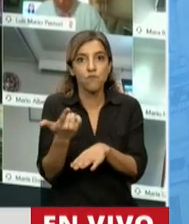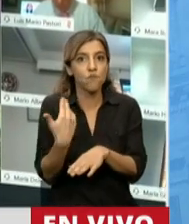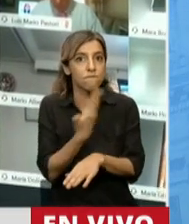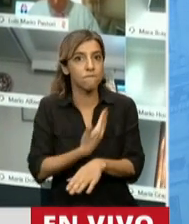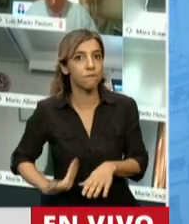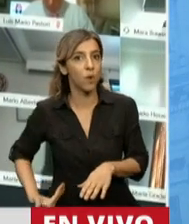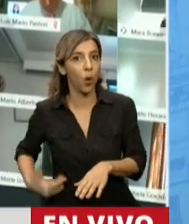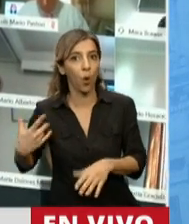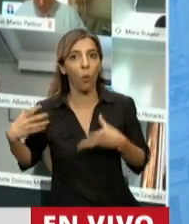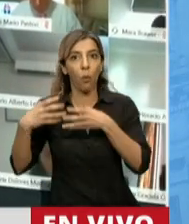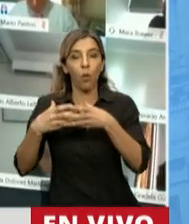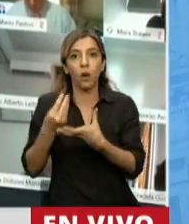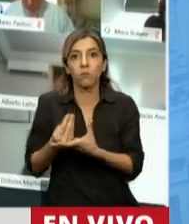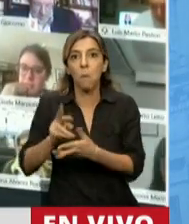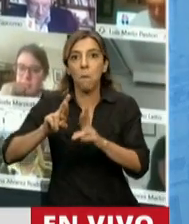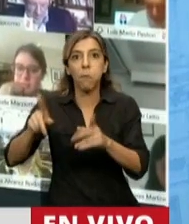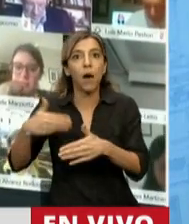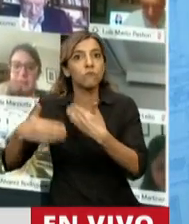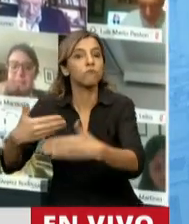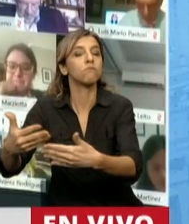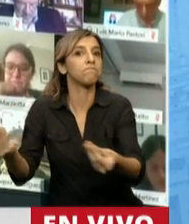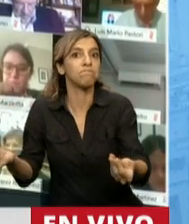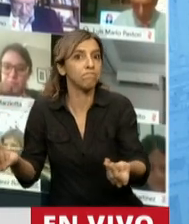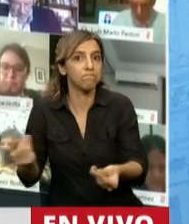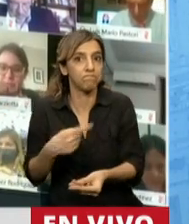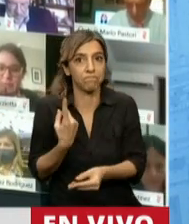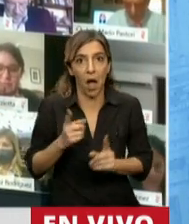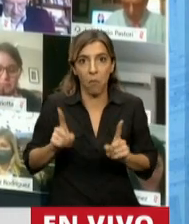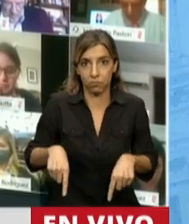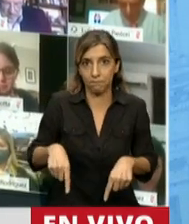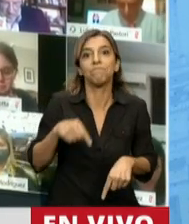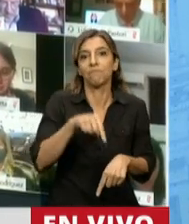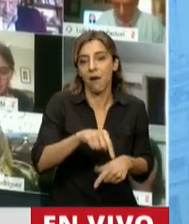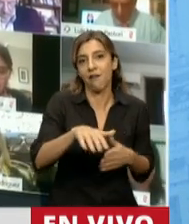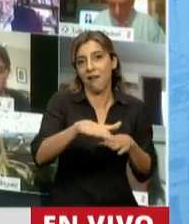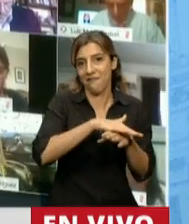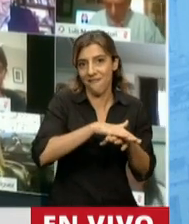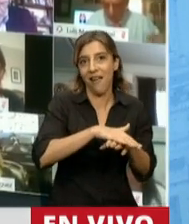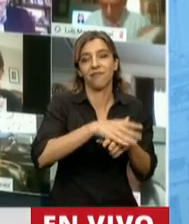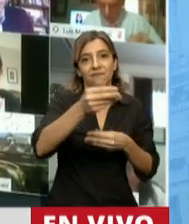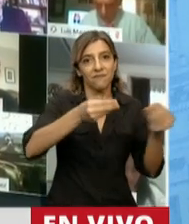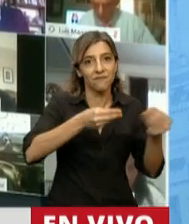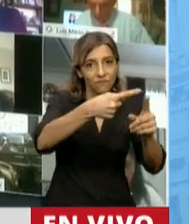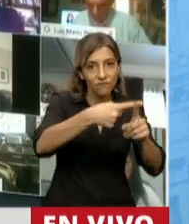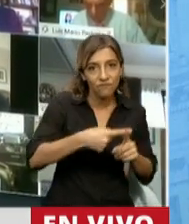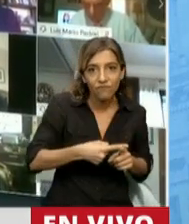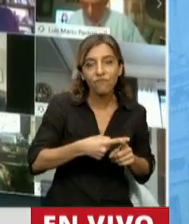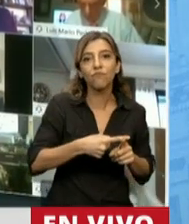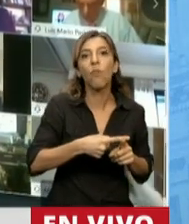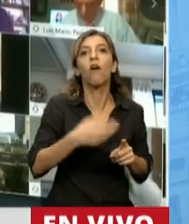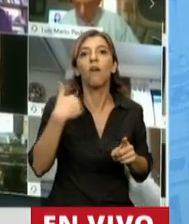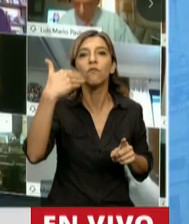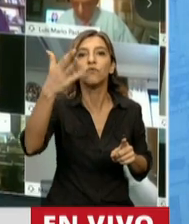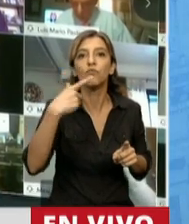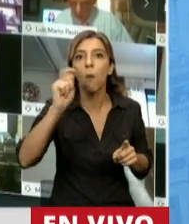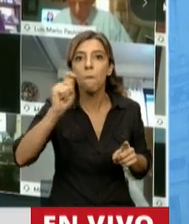para poder llevarnos a una discusión. Y el hecho de poder tratar una ampliación presupuestaria para los gastos que se necesitan en estos